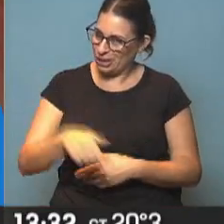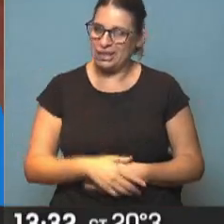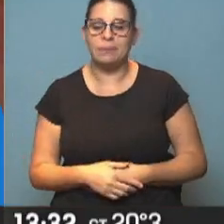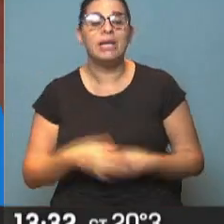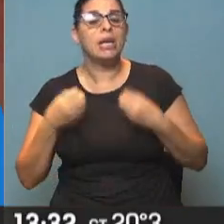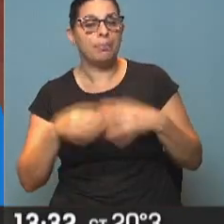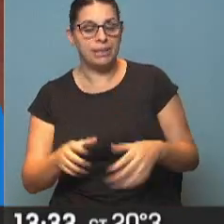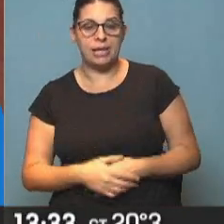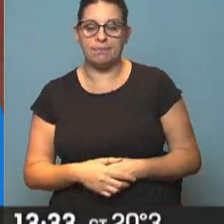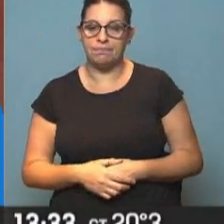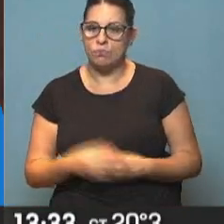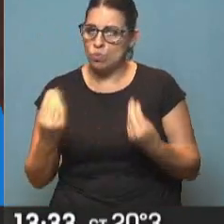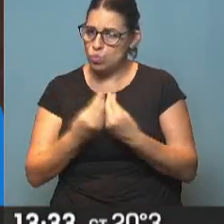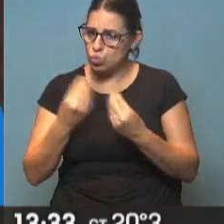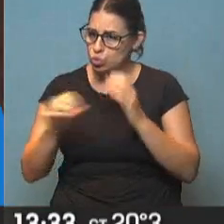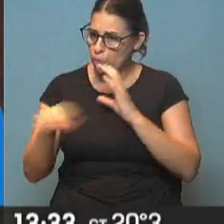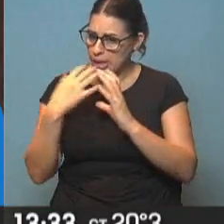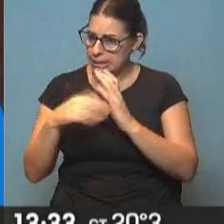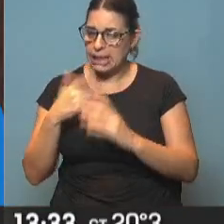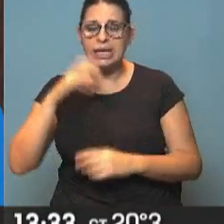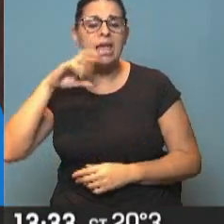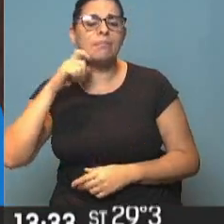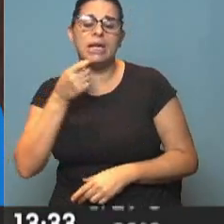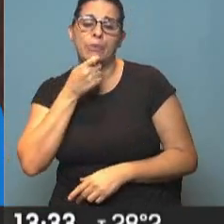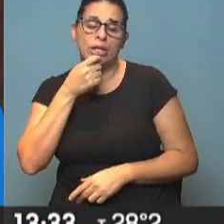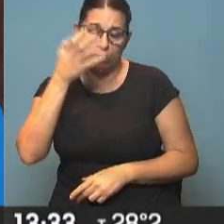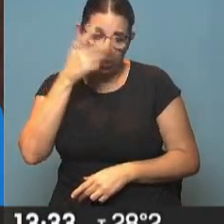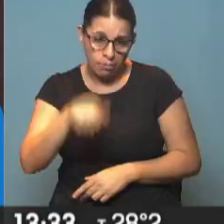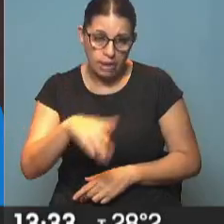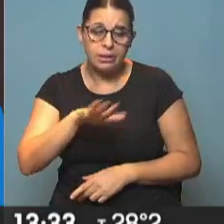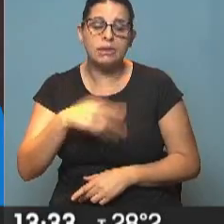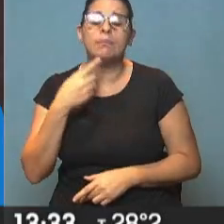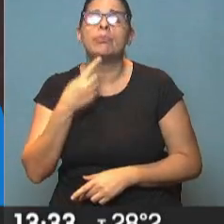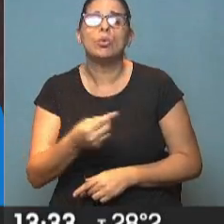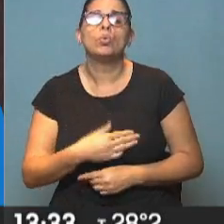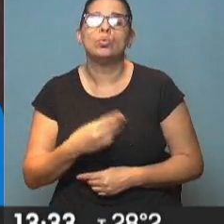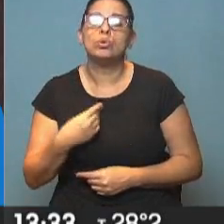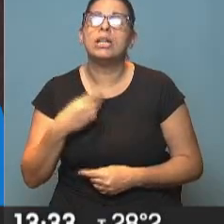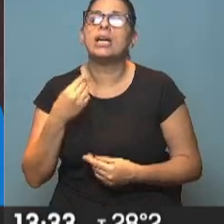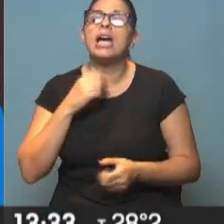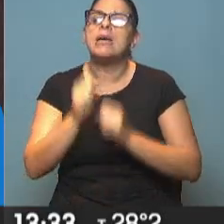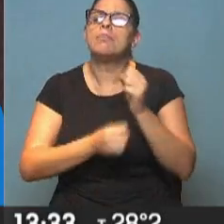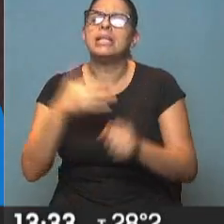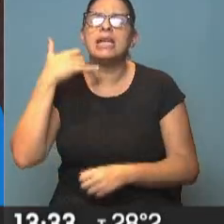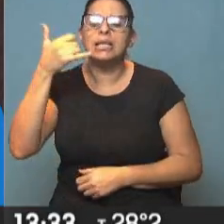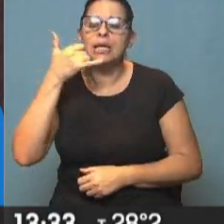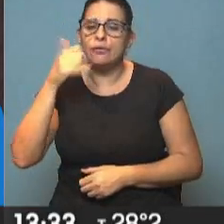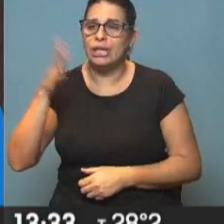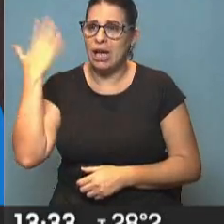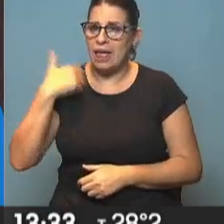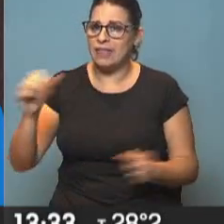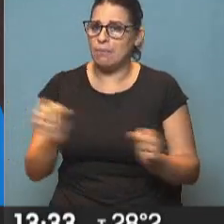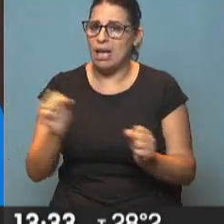comenzamos sí porque han llegado muchos mensajes camila por ejemplo de san martín dice cómo puedo proceder con una telefónica a la que en mayo de